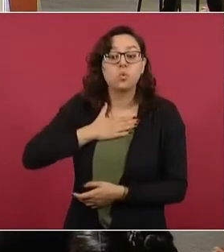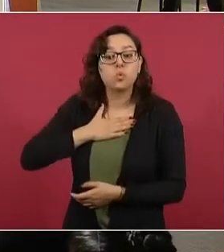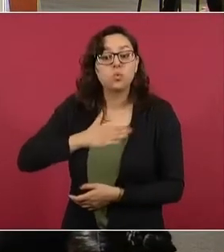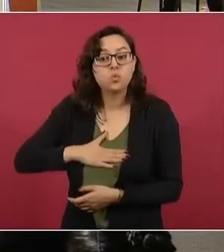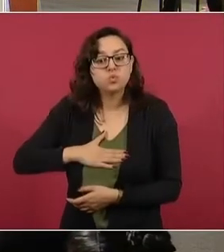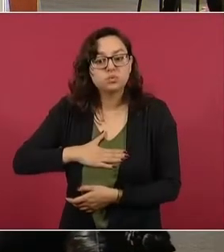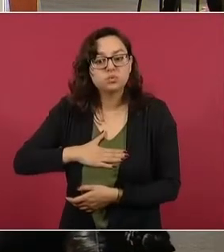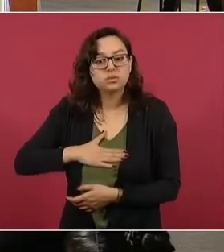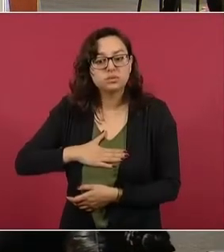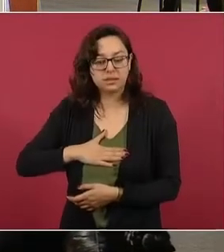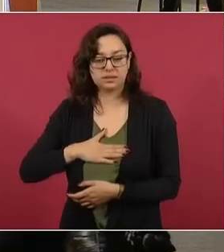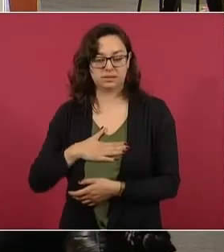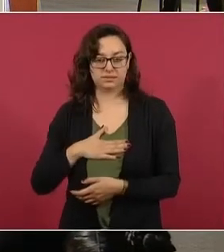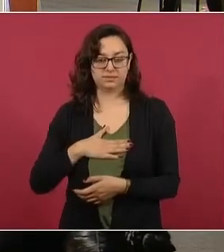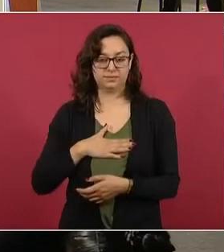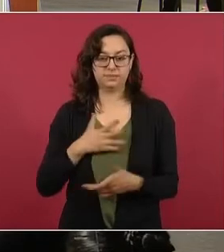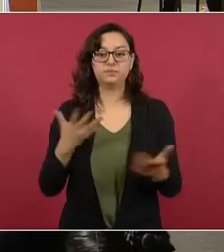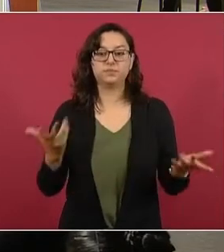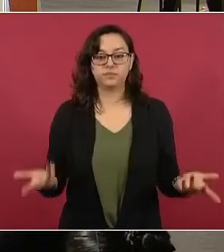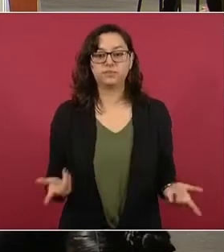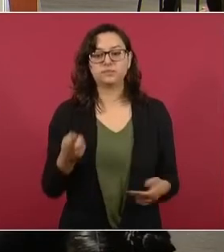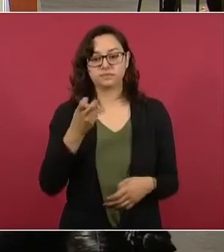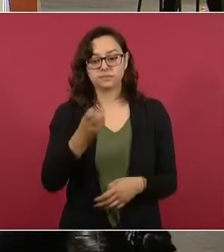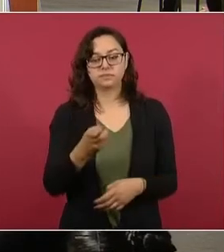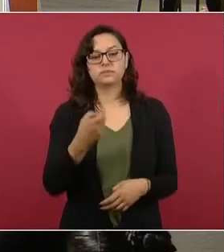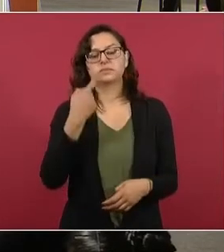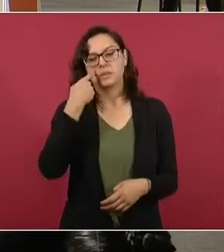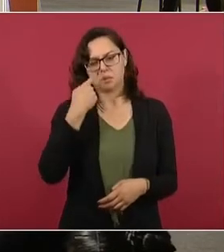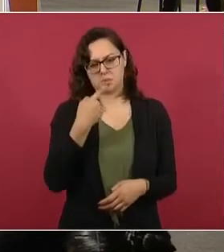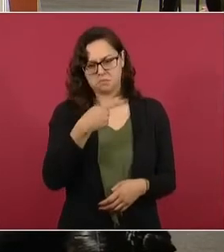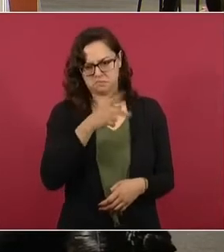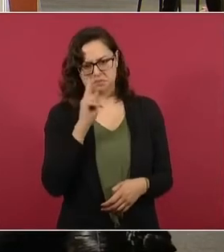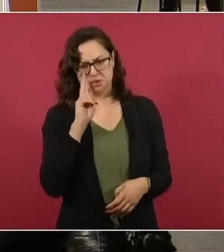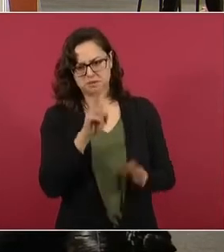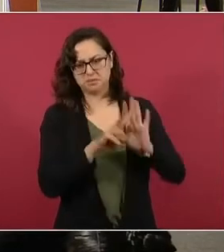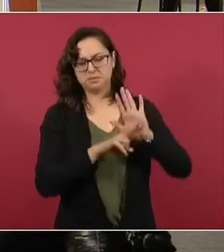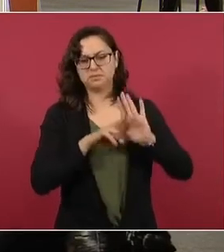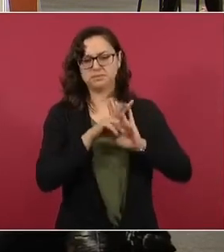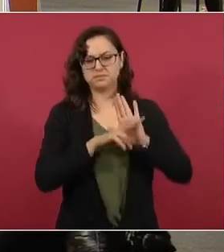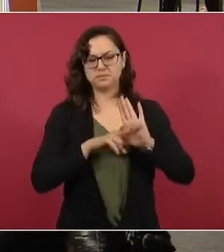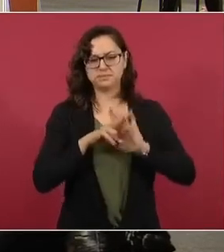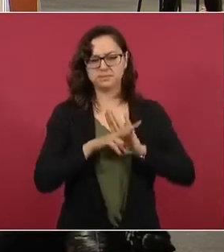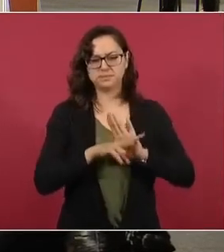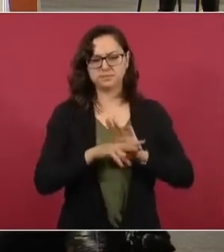Entonces, hay que ver de qué se trata, pero miren esto.